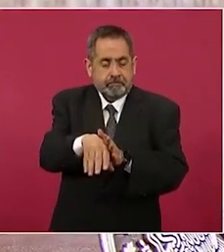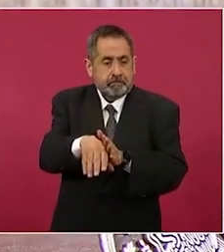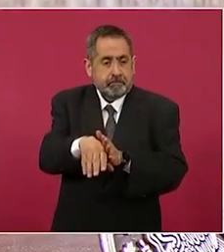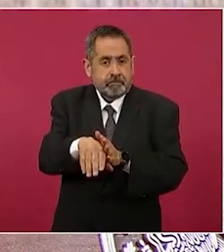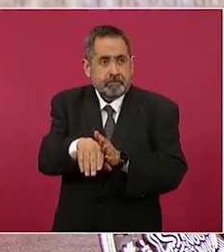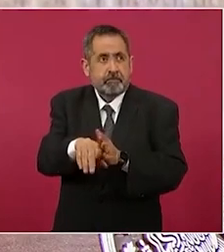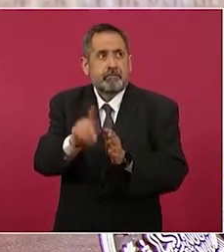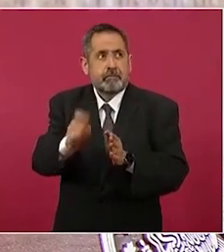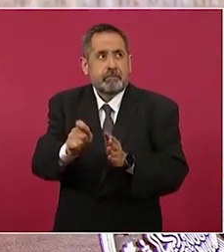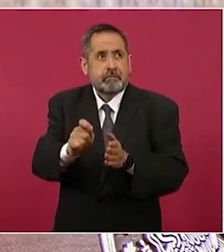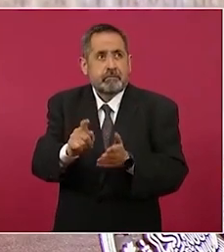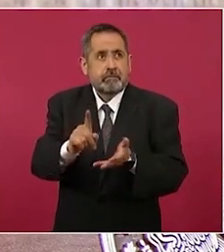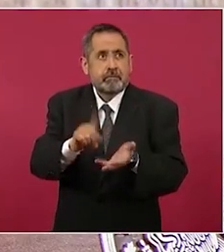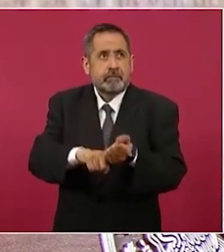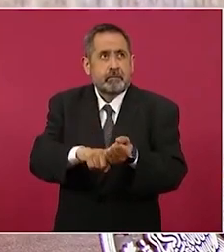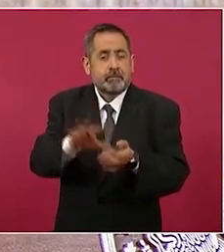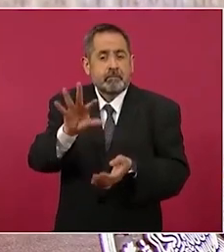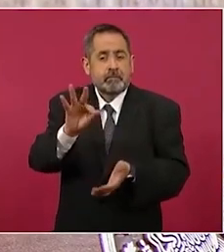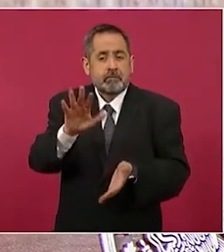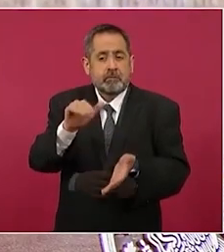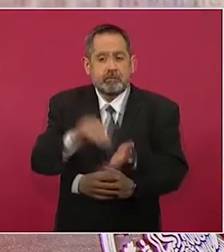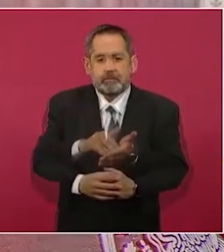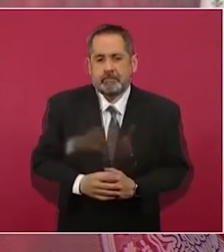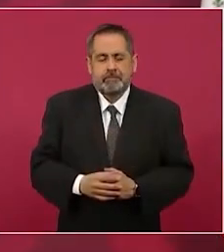Ahorraba 40,000.